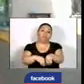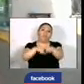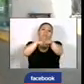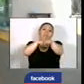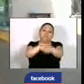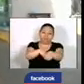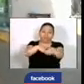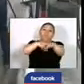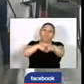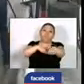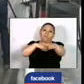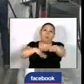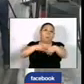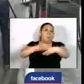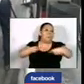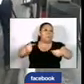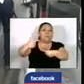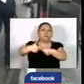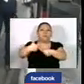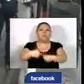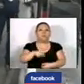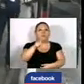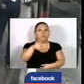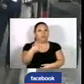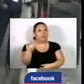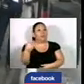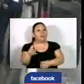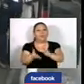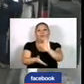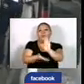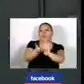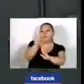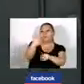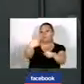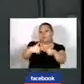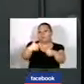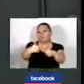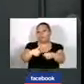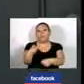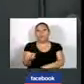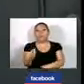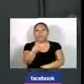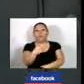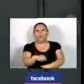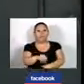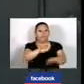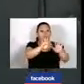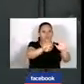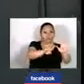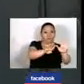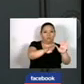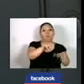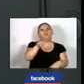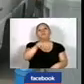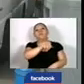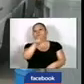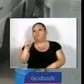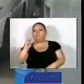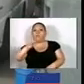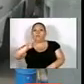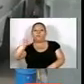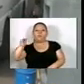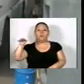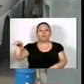se consume bastante el gasto. Los nuevos precios publicados por el MINEC tendrán una vigencia del 9 al 22 de marzo,